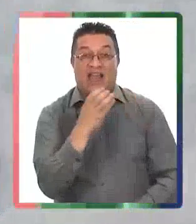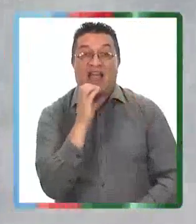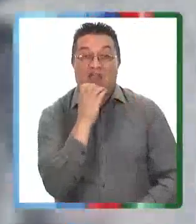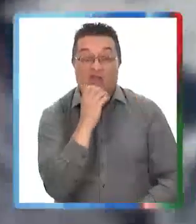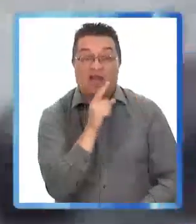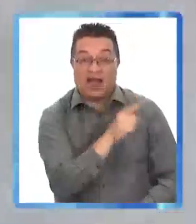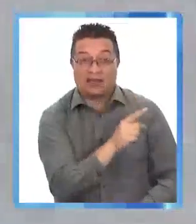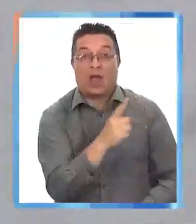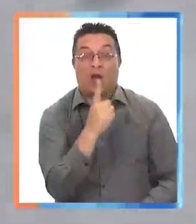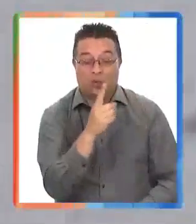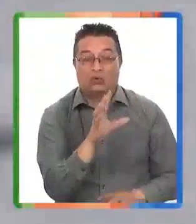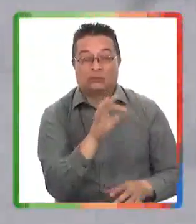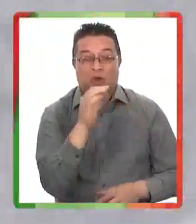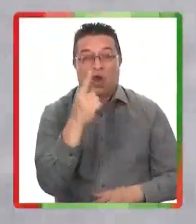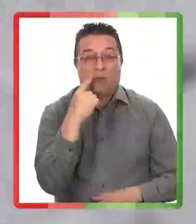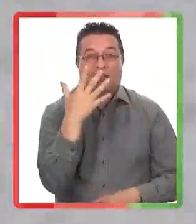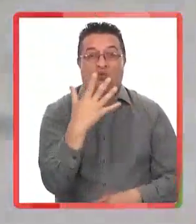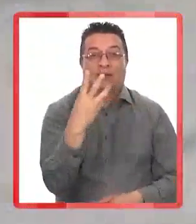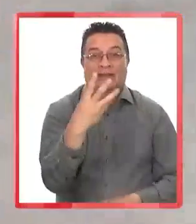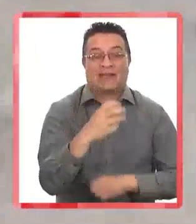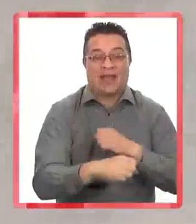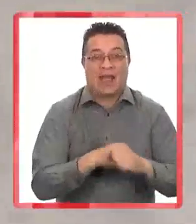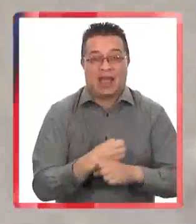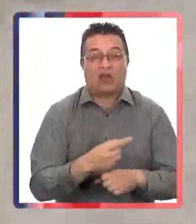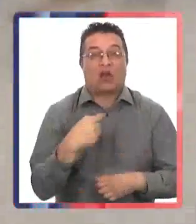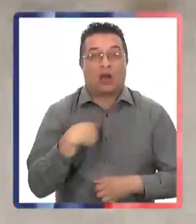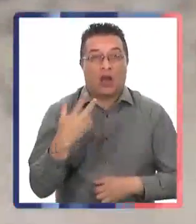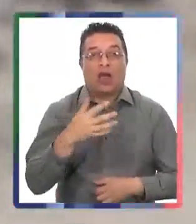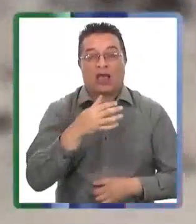Antofagasta puntualmente, un hombre, lo decíamos, de 53 años, que